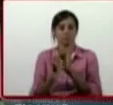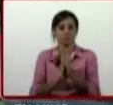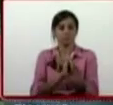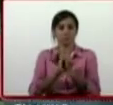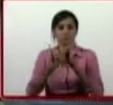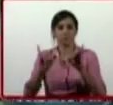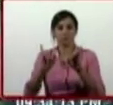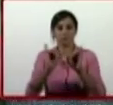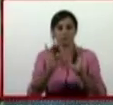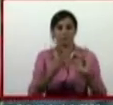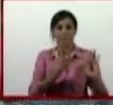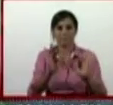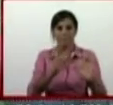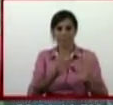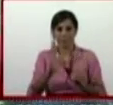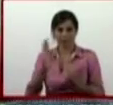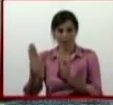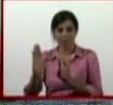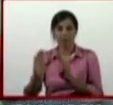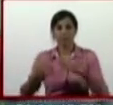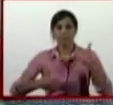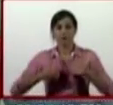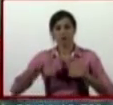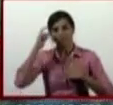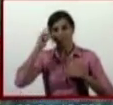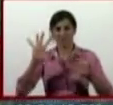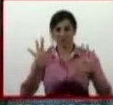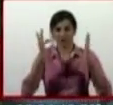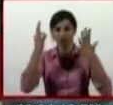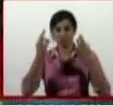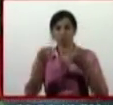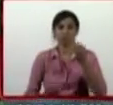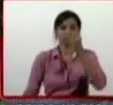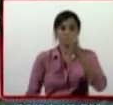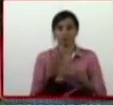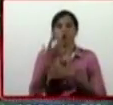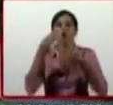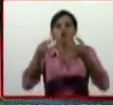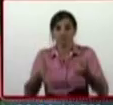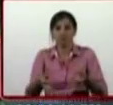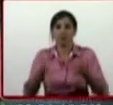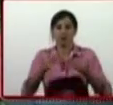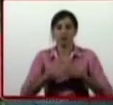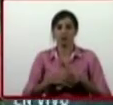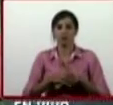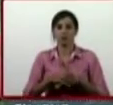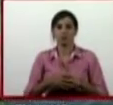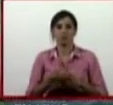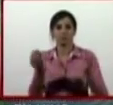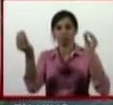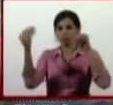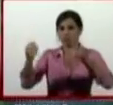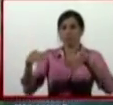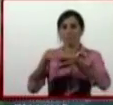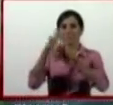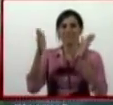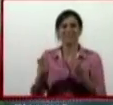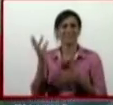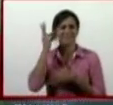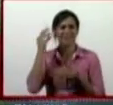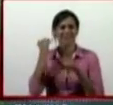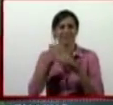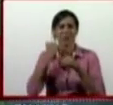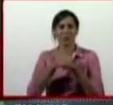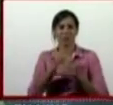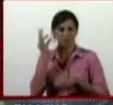parte organizativa, y el miércoles 18 es el lanzamiento oficial, ya coordinado con la ministra del Trabajo, la